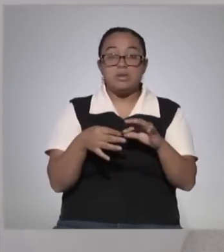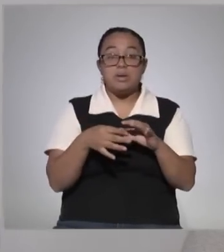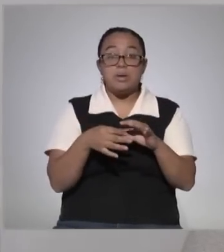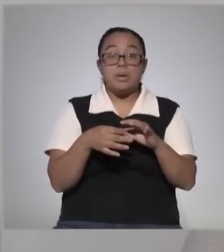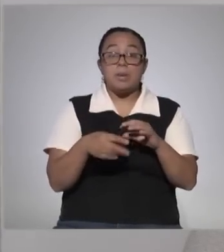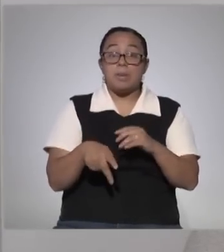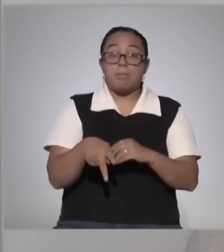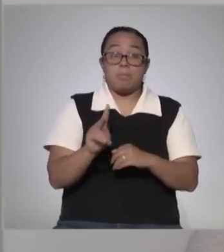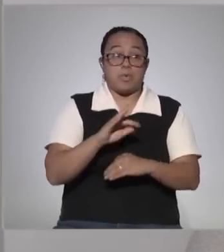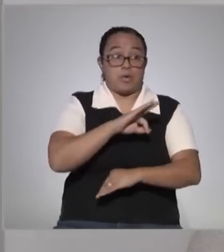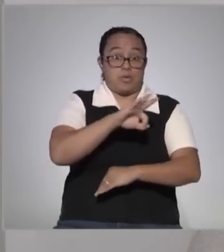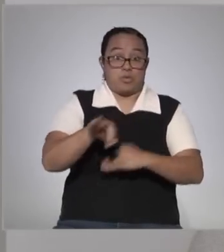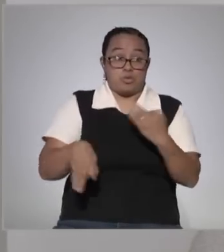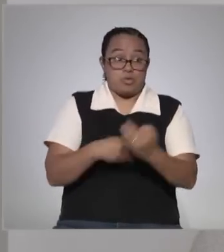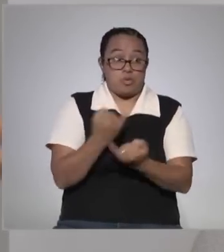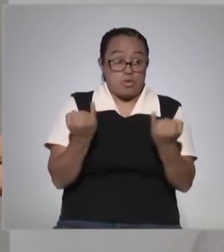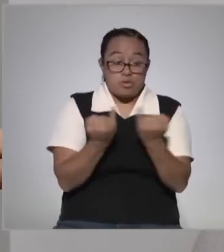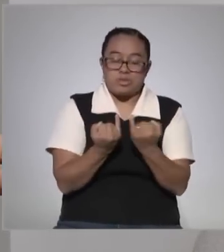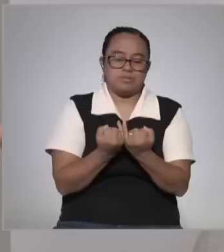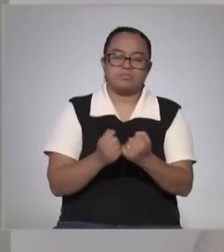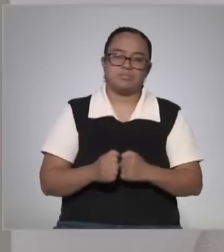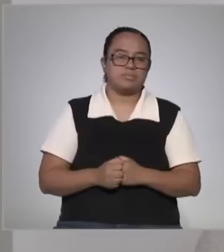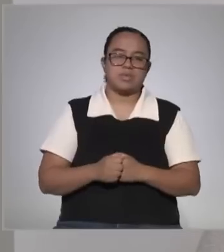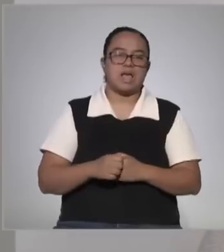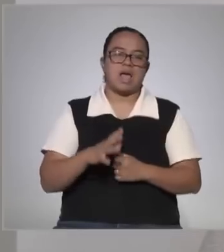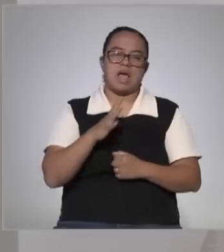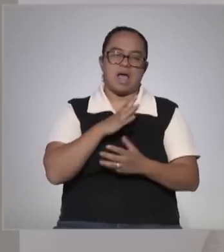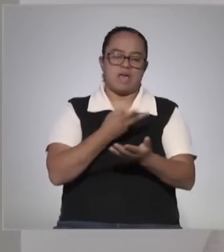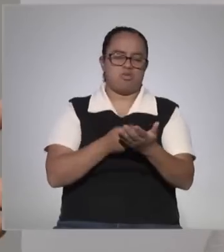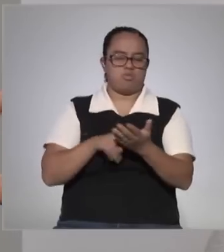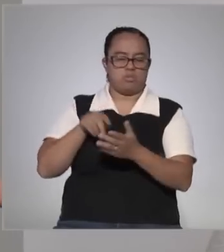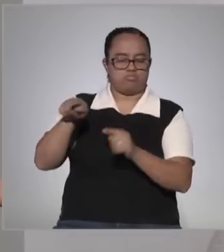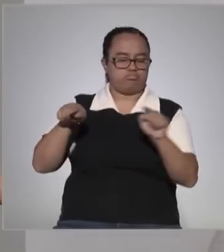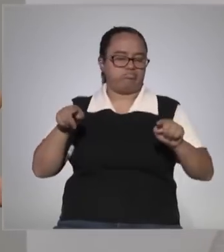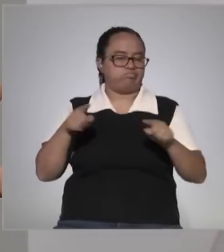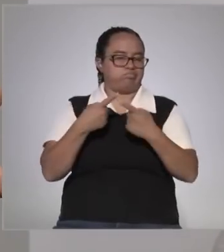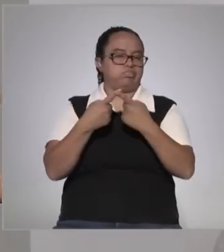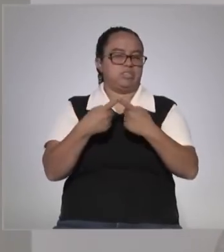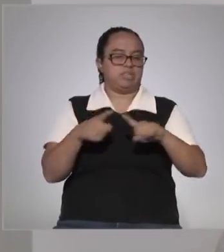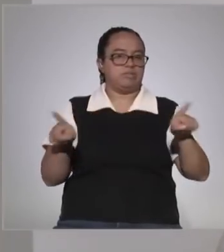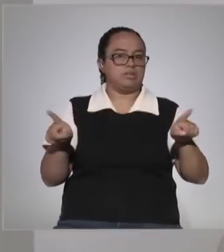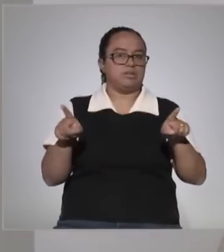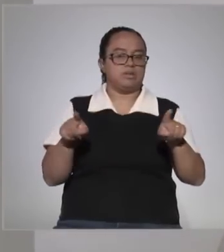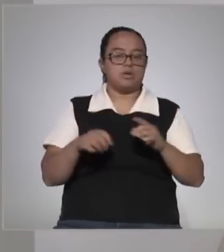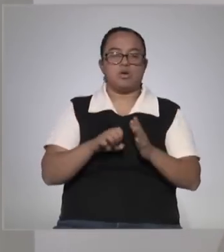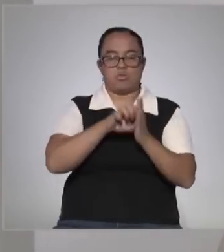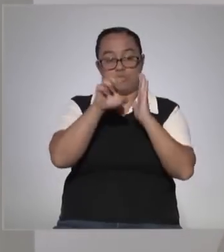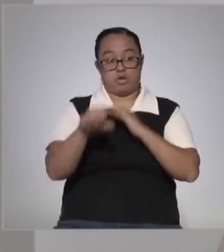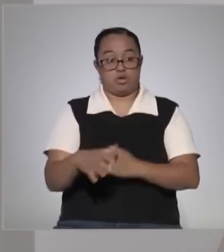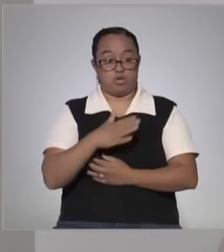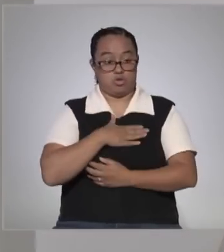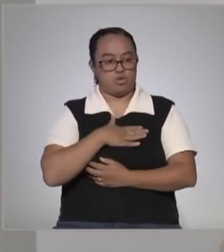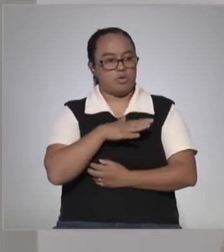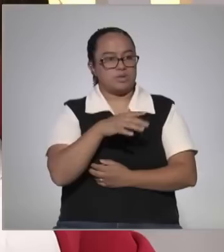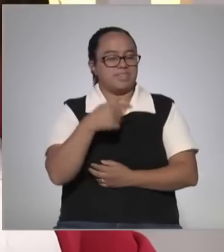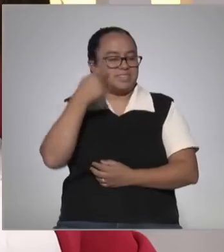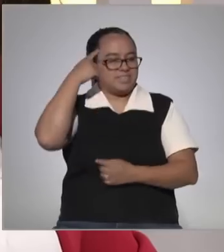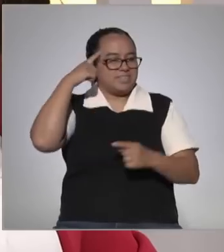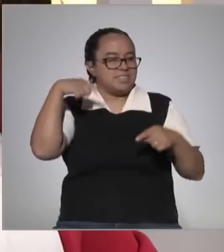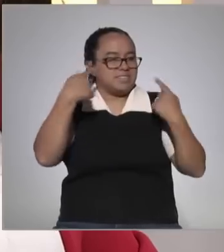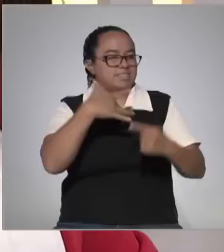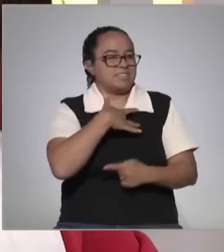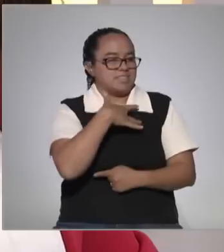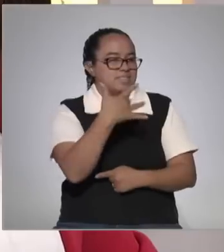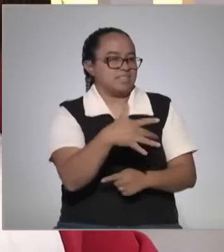todos, desafortunadamente. O sea, hay una doble singularidad, y esto qué significa. Cuando elegimos, en principio, en esta locura a una